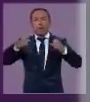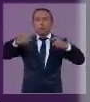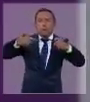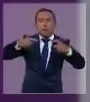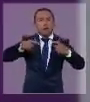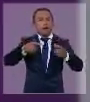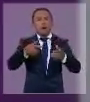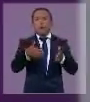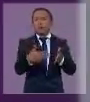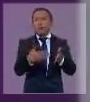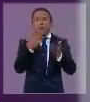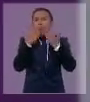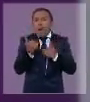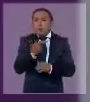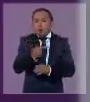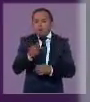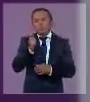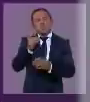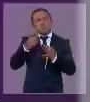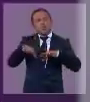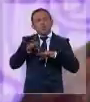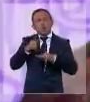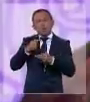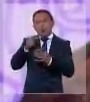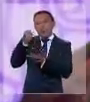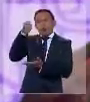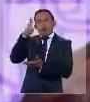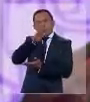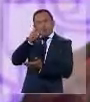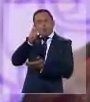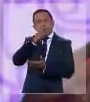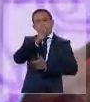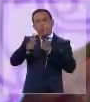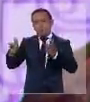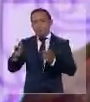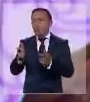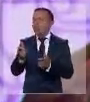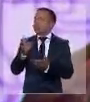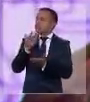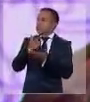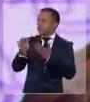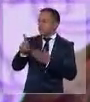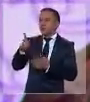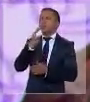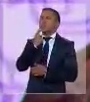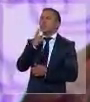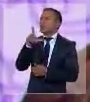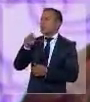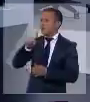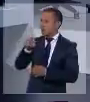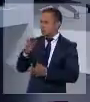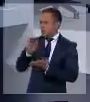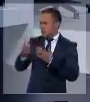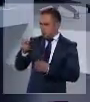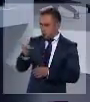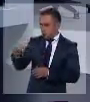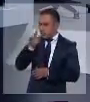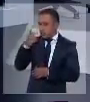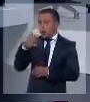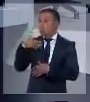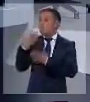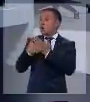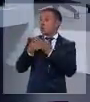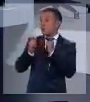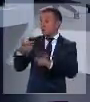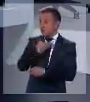Avanzar Contigo. Muchas gracias, candidato. Le pregunto un poco lo mismo, candidato López Obrador. Usted ha dicho, no quiero más impuestos, no quiero nuevas tasas, pero